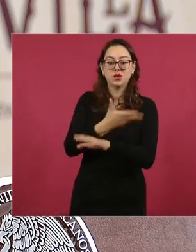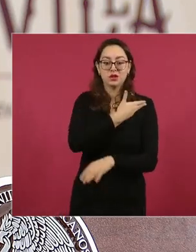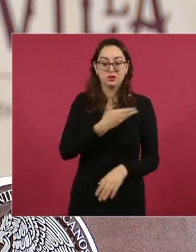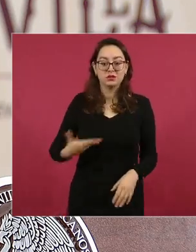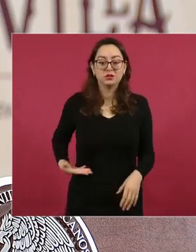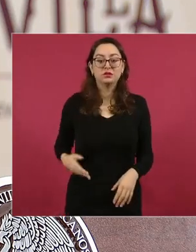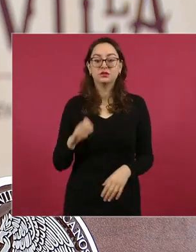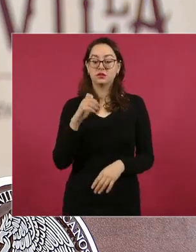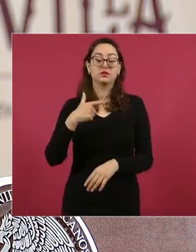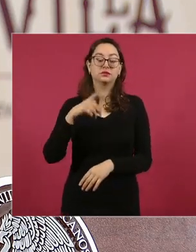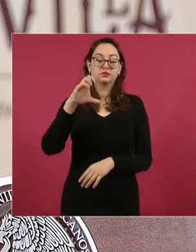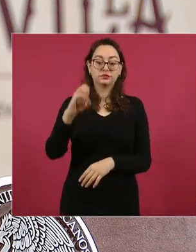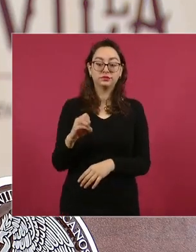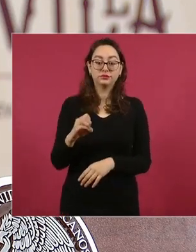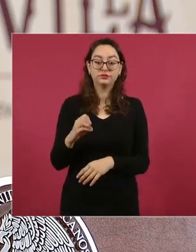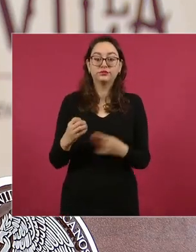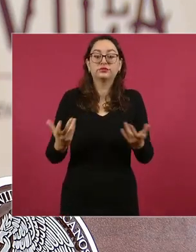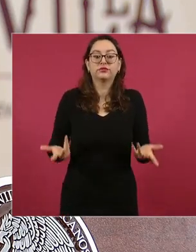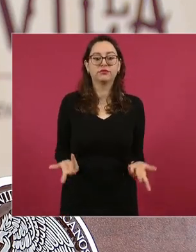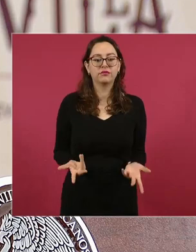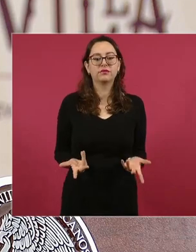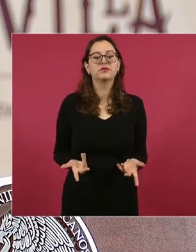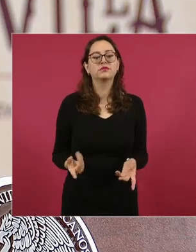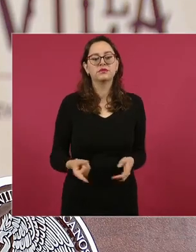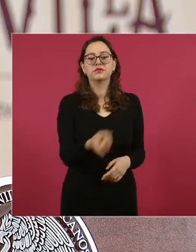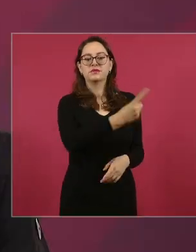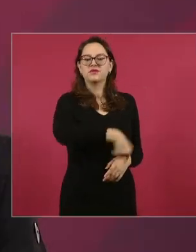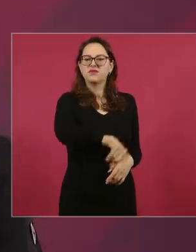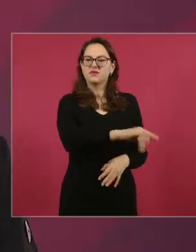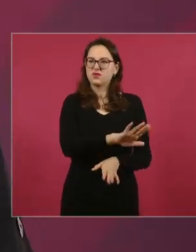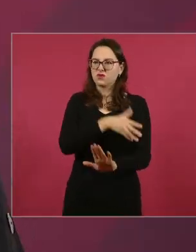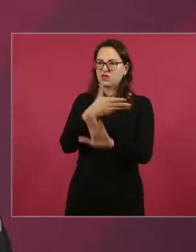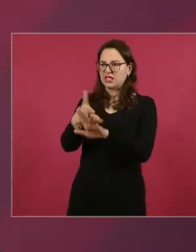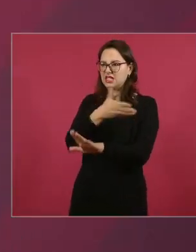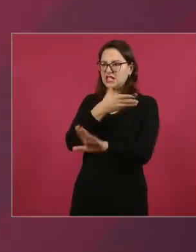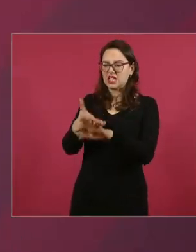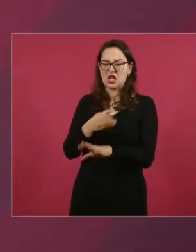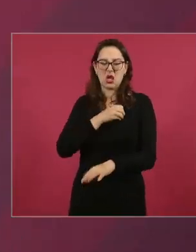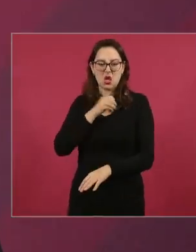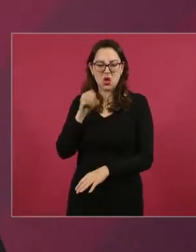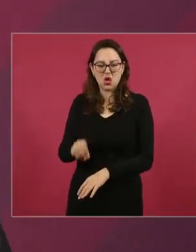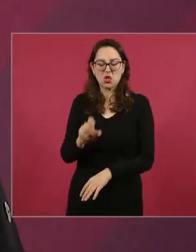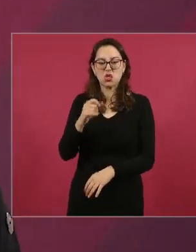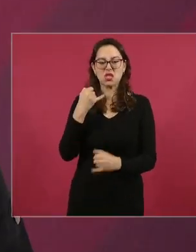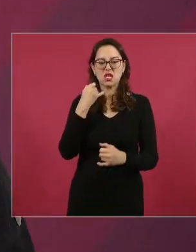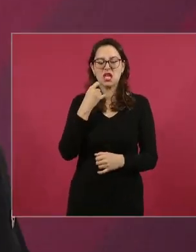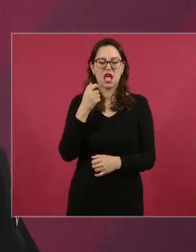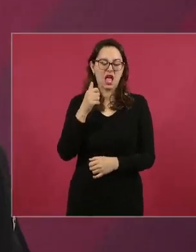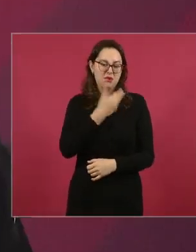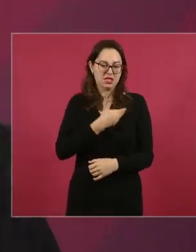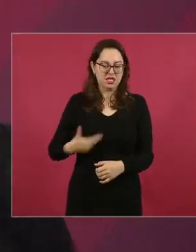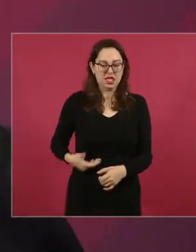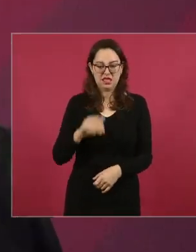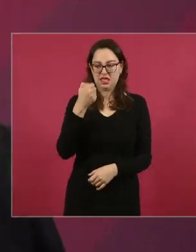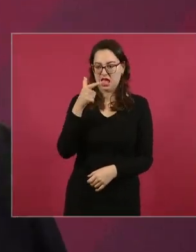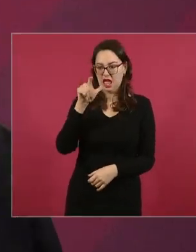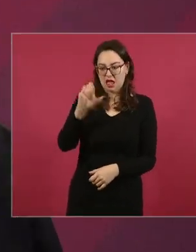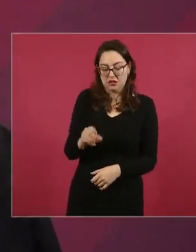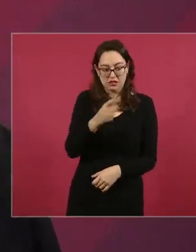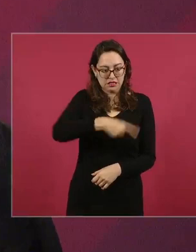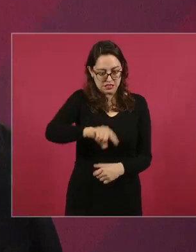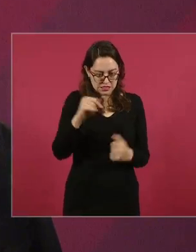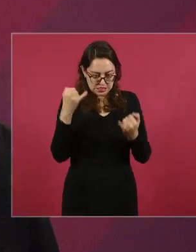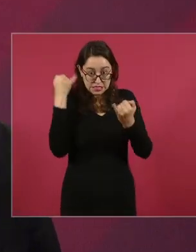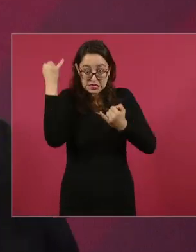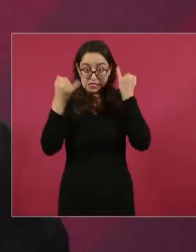oposición, y ya sabemos, los malquerientes del presidente Andrés Manuel López Obrador inventan cualquier cosa. Esta